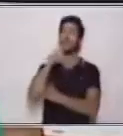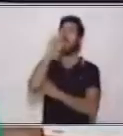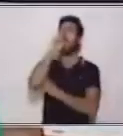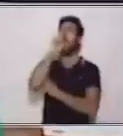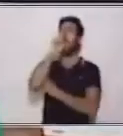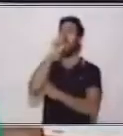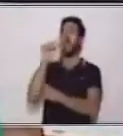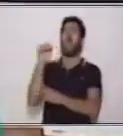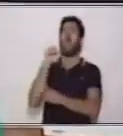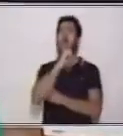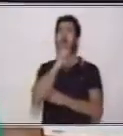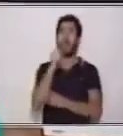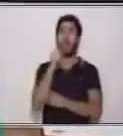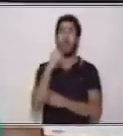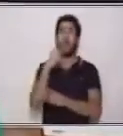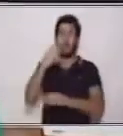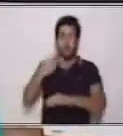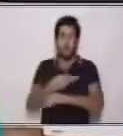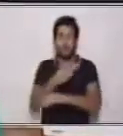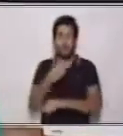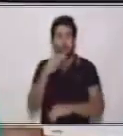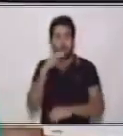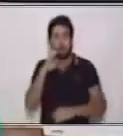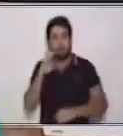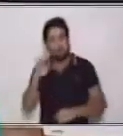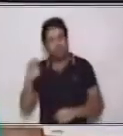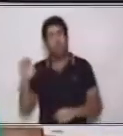así. ¡Me!